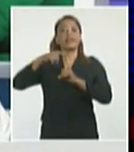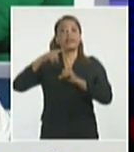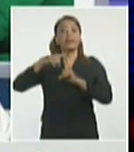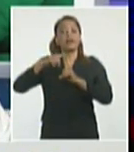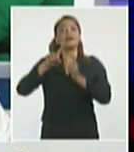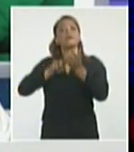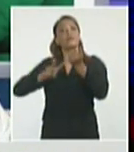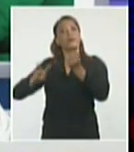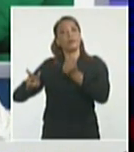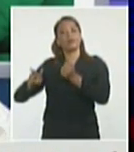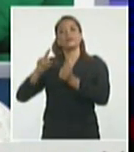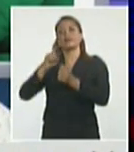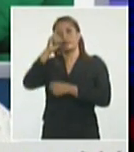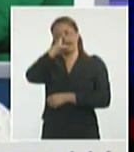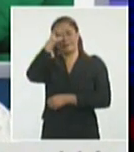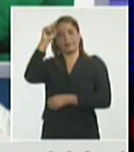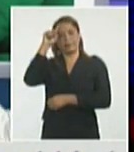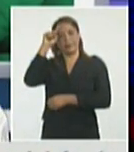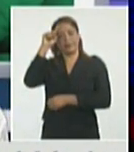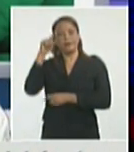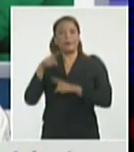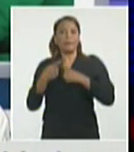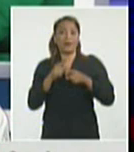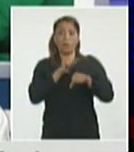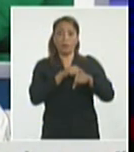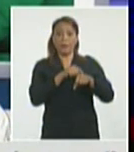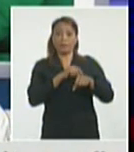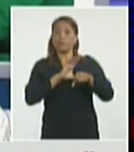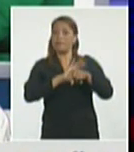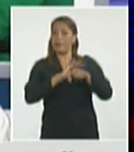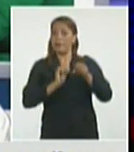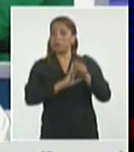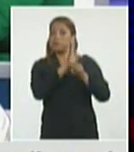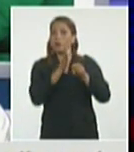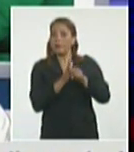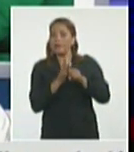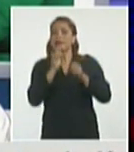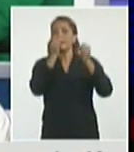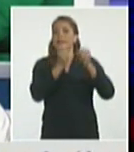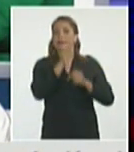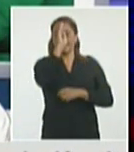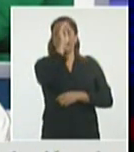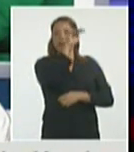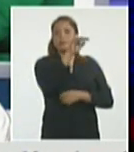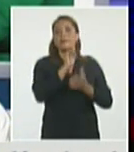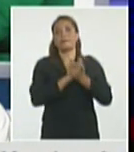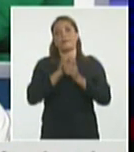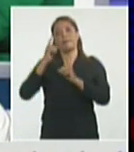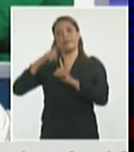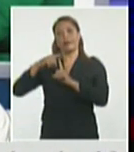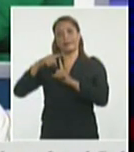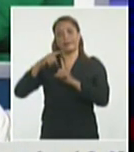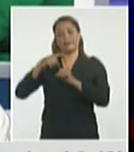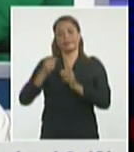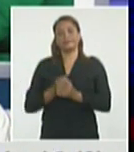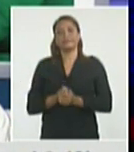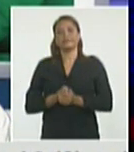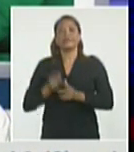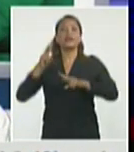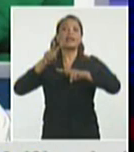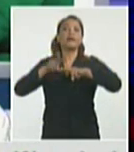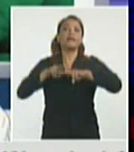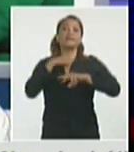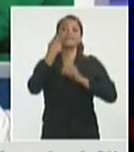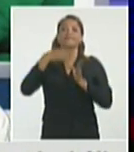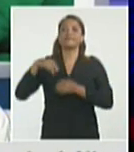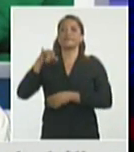de Santi Espíritus. Lo que pasa es que se encontraba ingresada aquí en la provincia de Matanzas. En La Habana fallecen 6 personas,